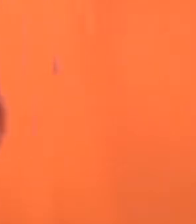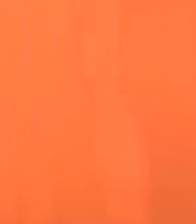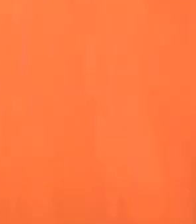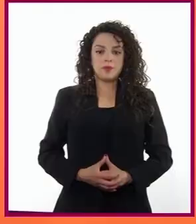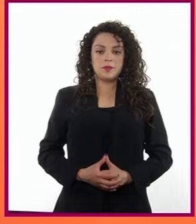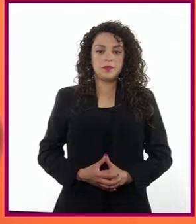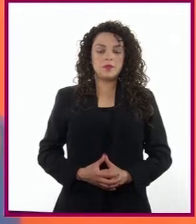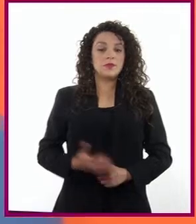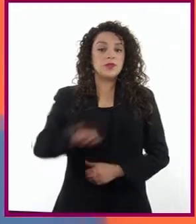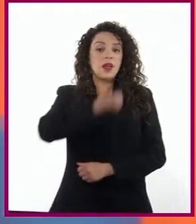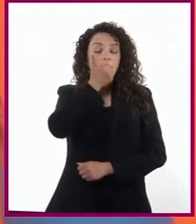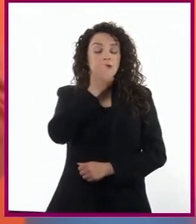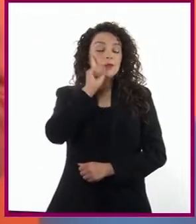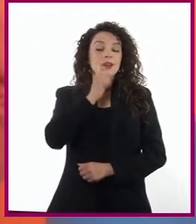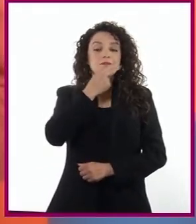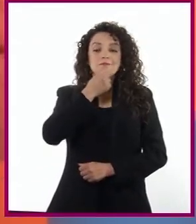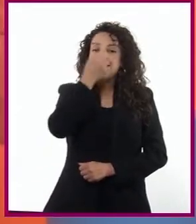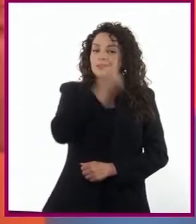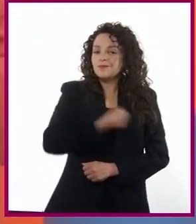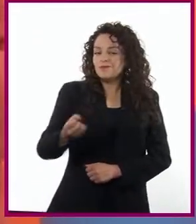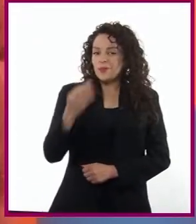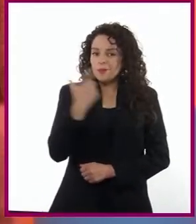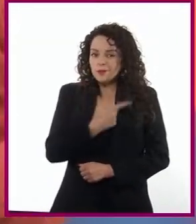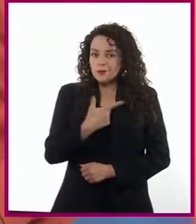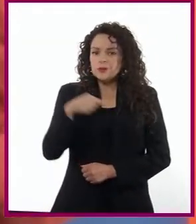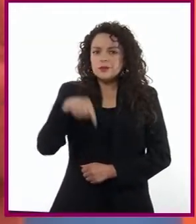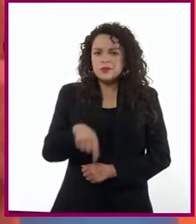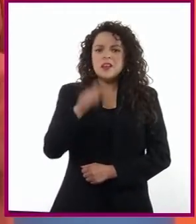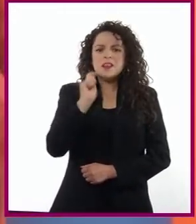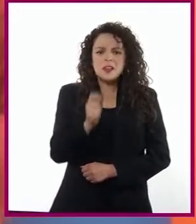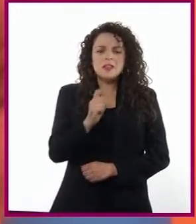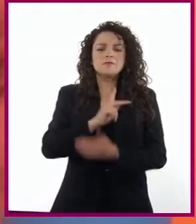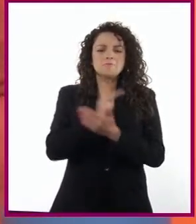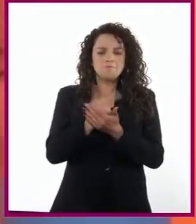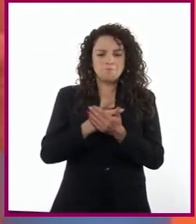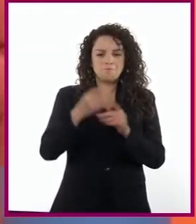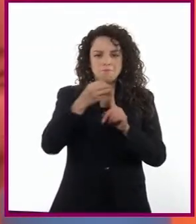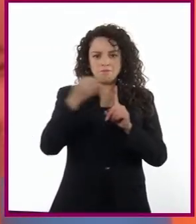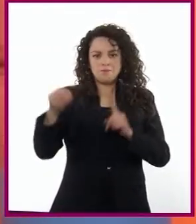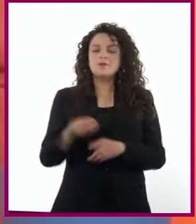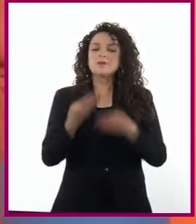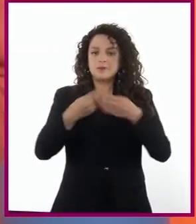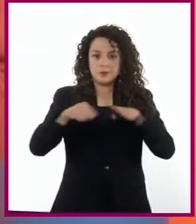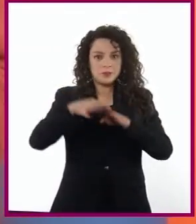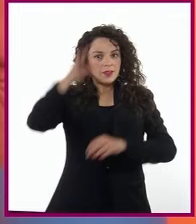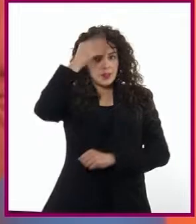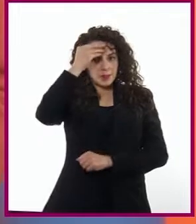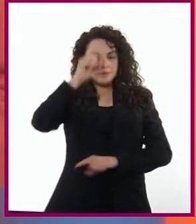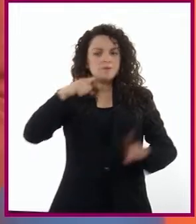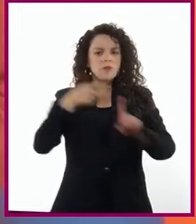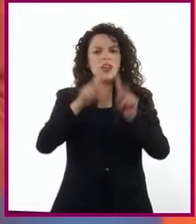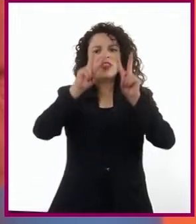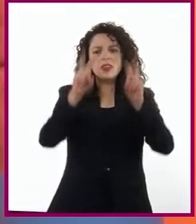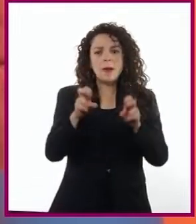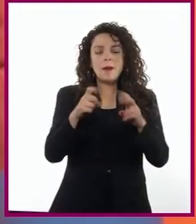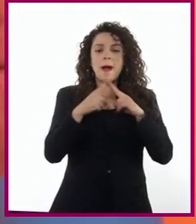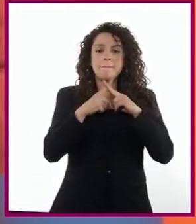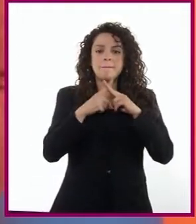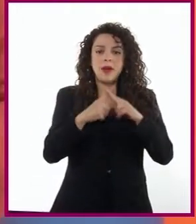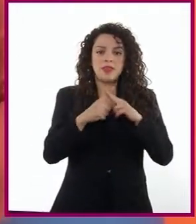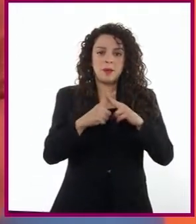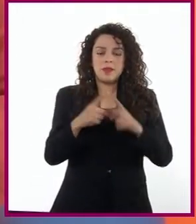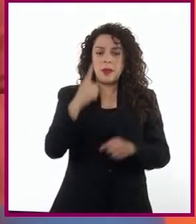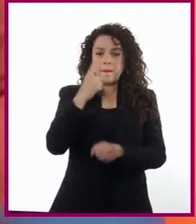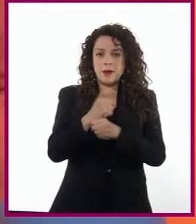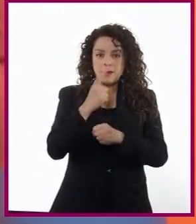Alumnas y alumnos, les saludamos con mucho gusto en esta nueva lección de Aprende en Casa, correspondiente a la asignatura de Matemáticas, de primer